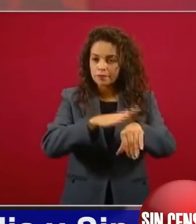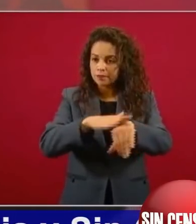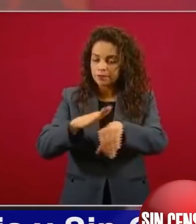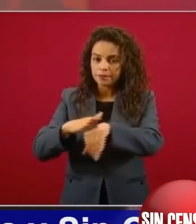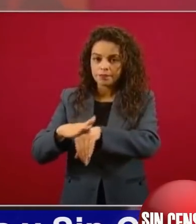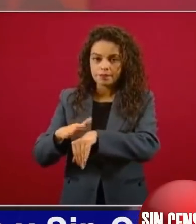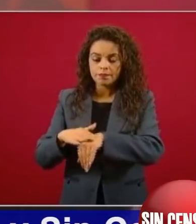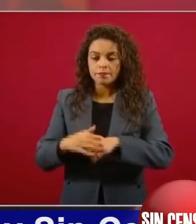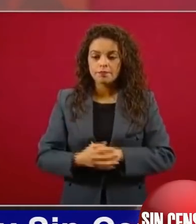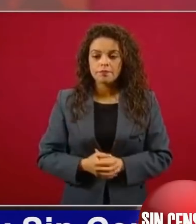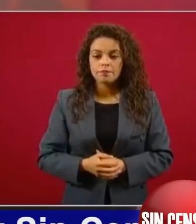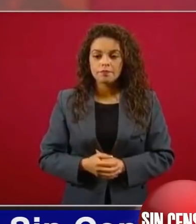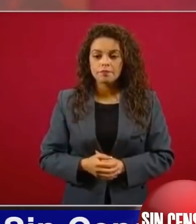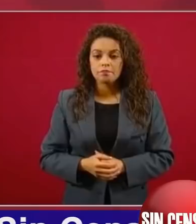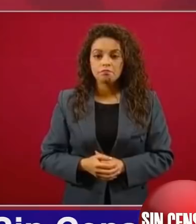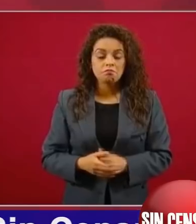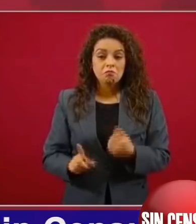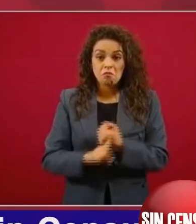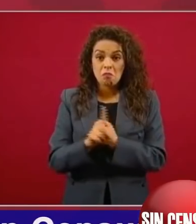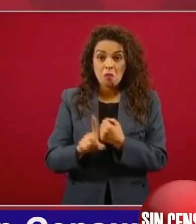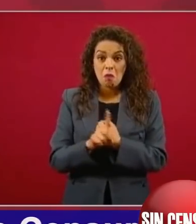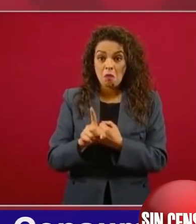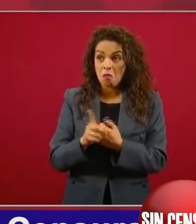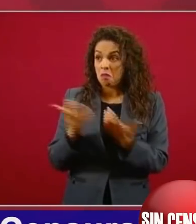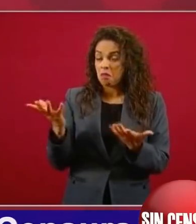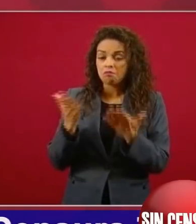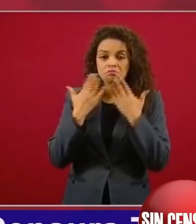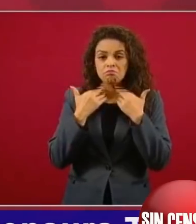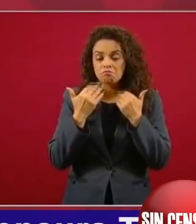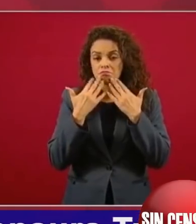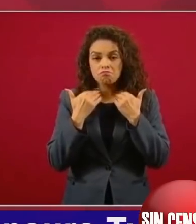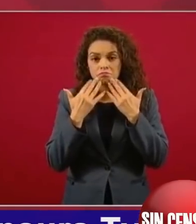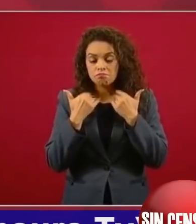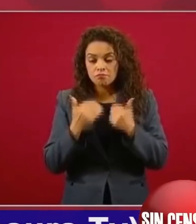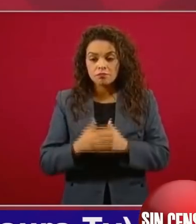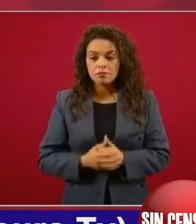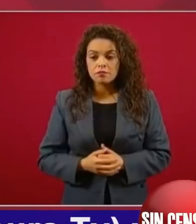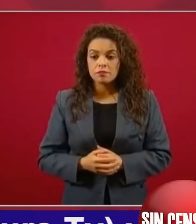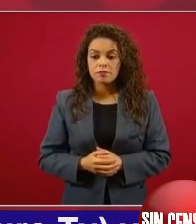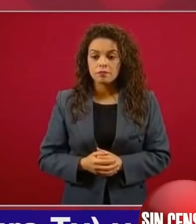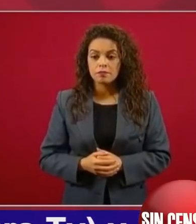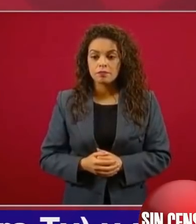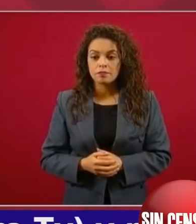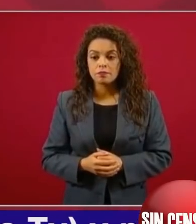no tenemos problemas mayores. Ya va a haber oportunidad